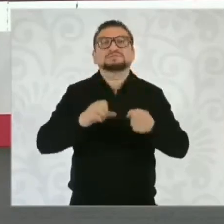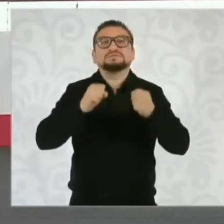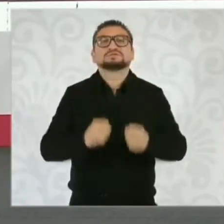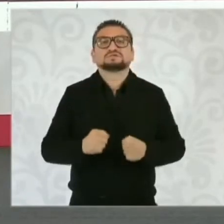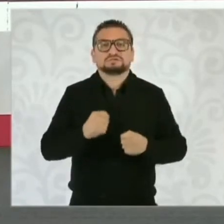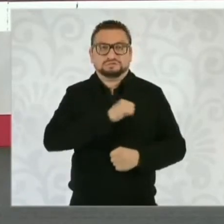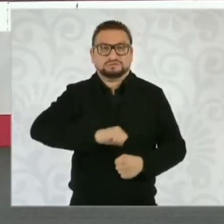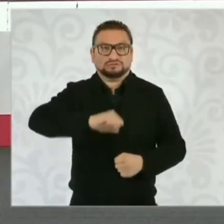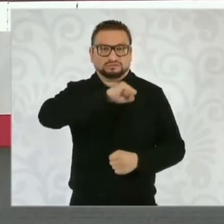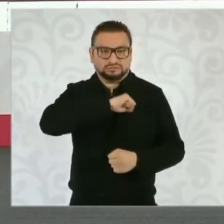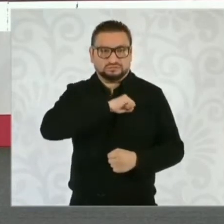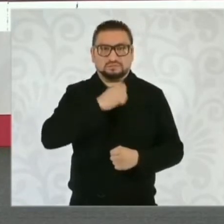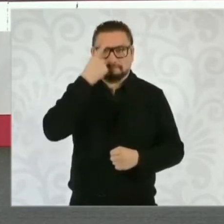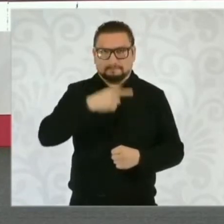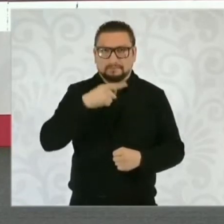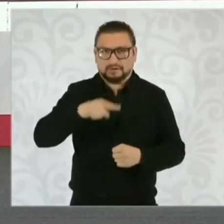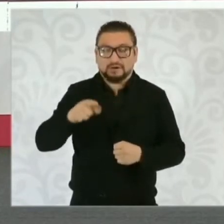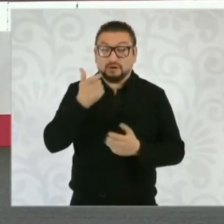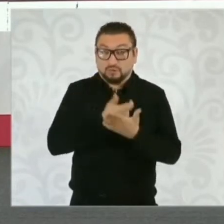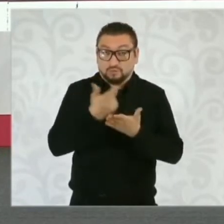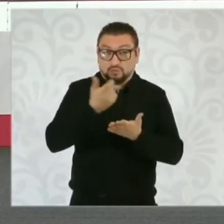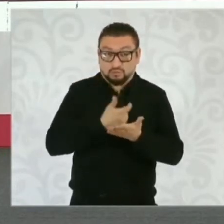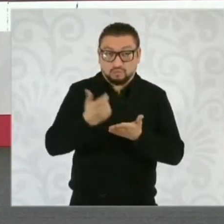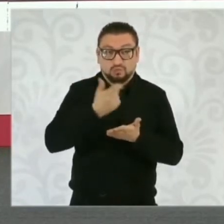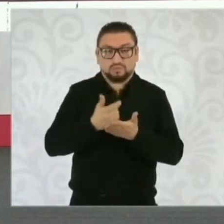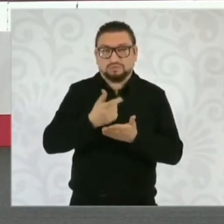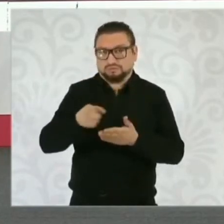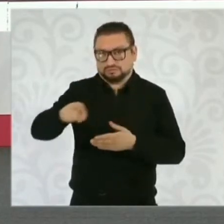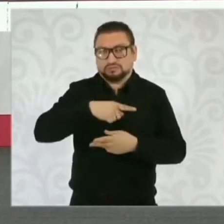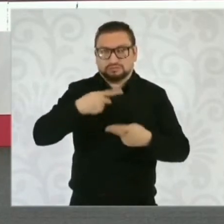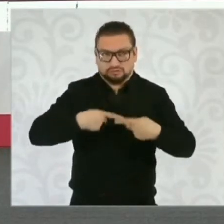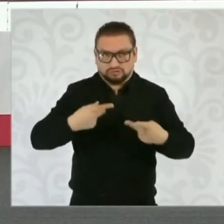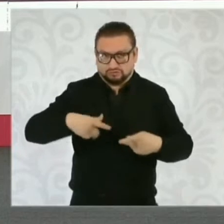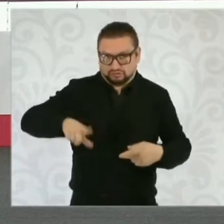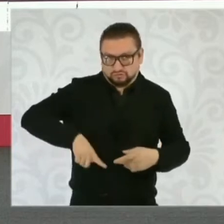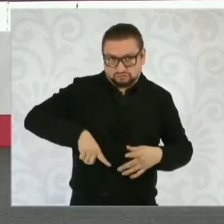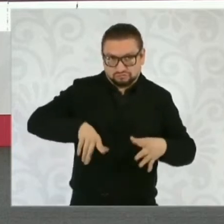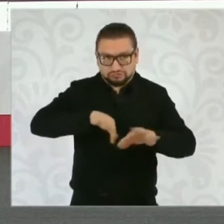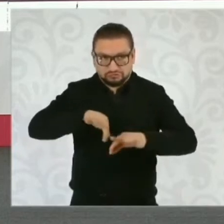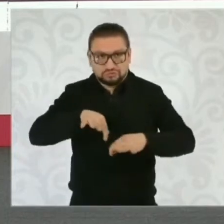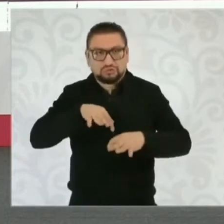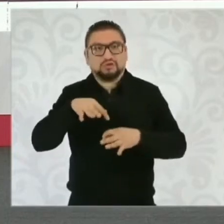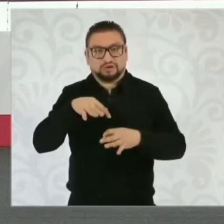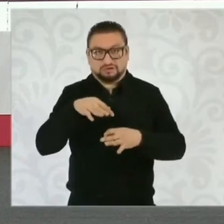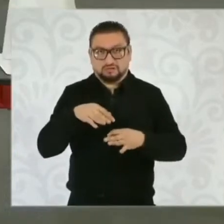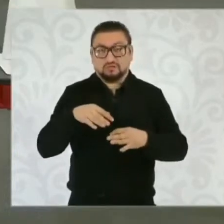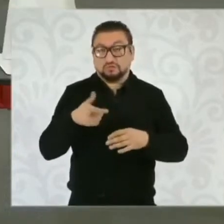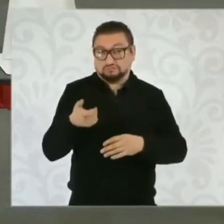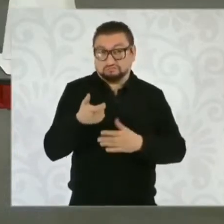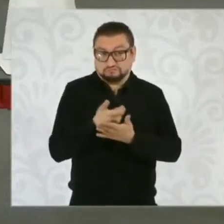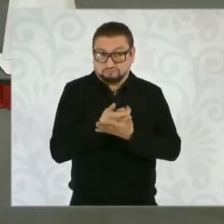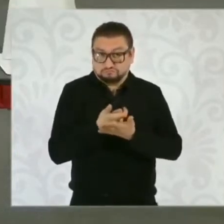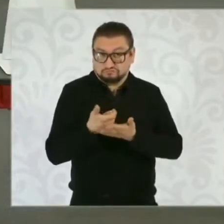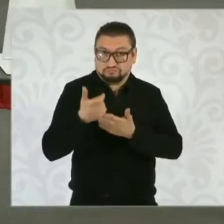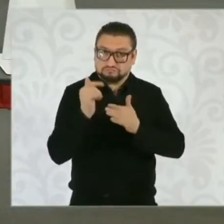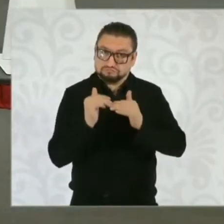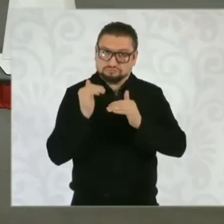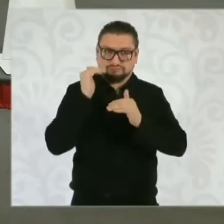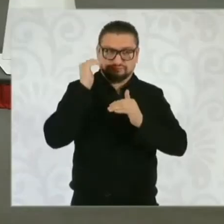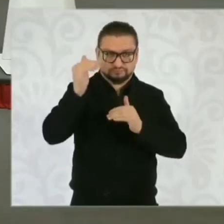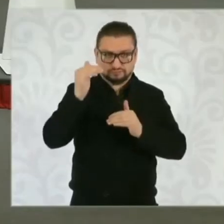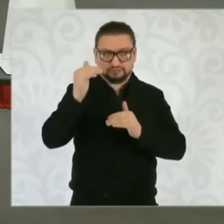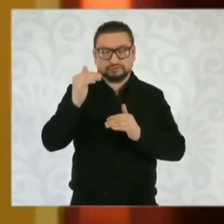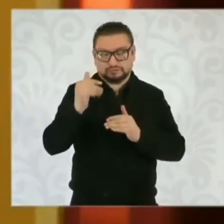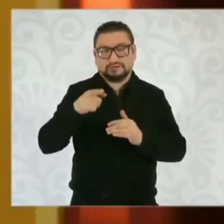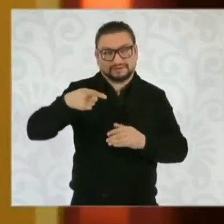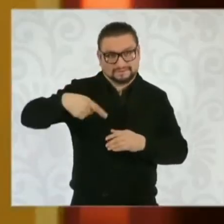salud, para que las cuotas de los servidores públicos con más altos ingresos y